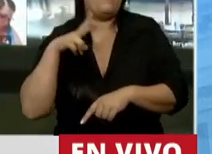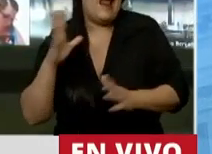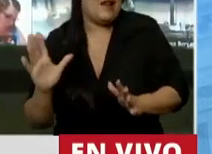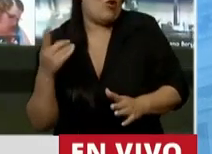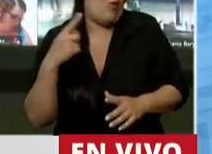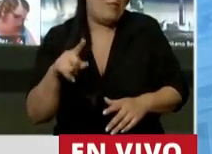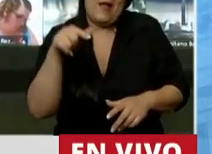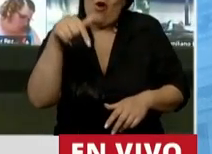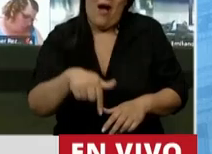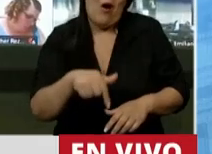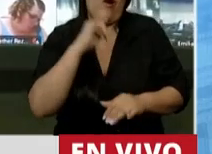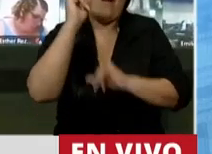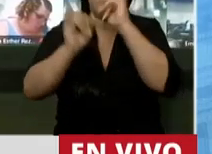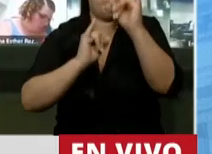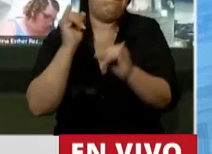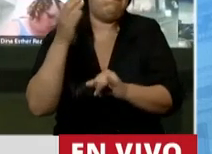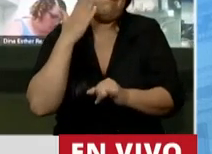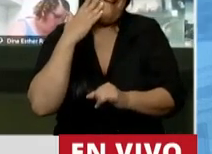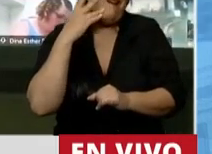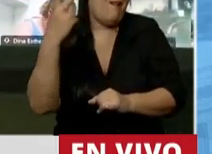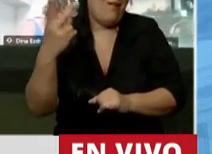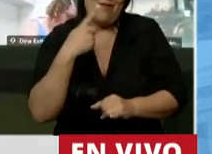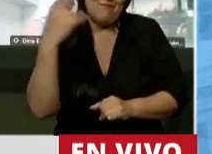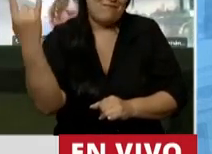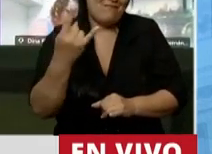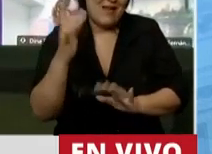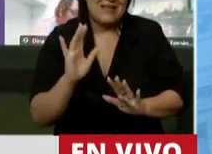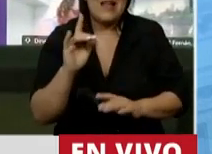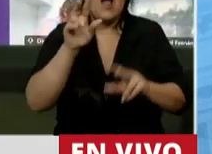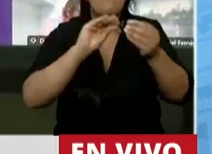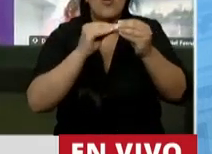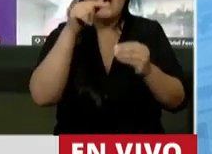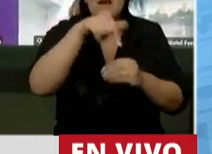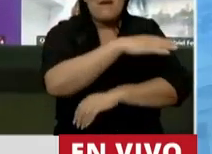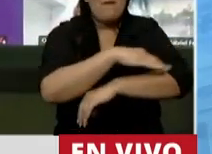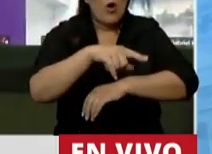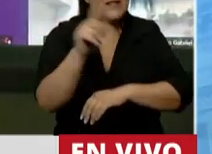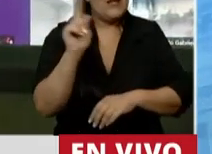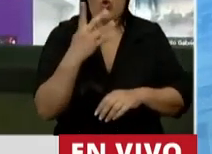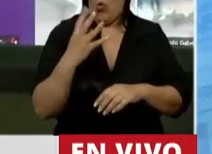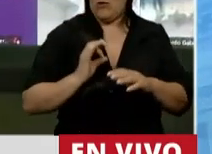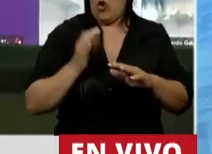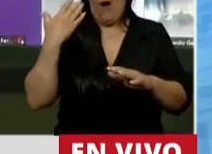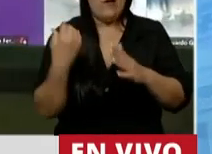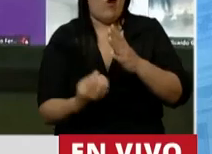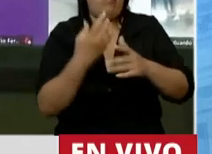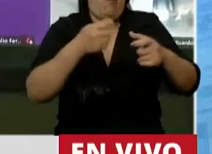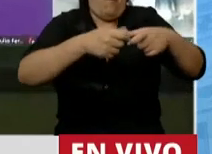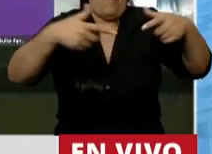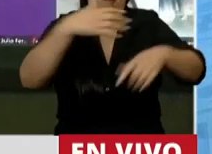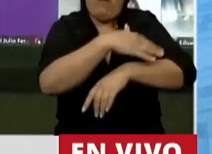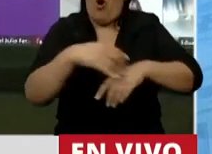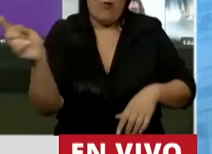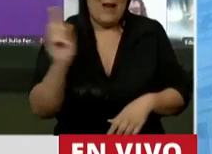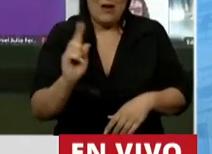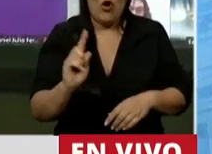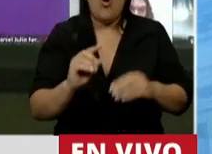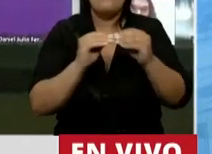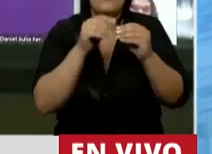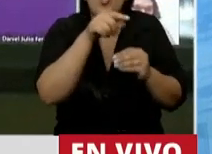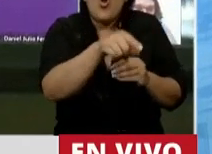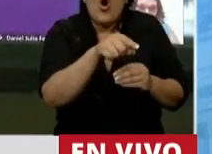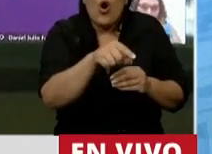hipocresía se trata este relato, me voy a permitir decir que los problemas de la pobreza en Argentina no aparecieron hace 4 años, que esta patología